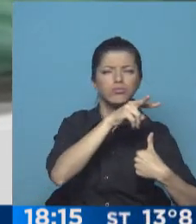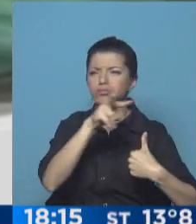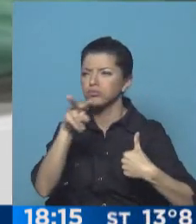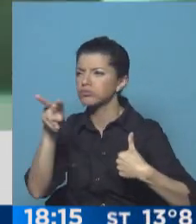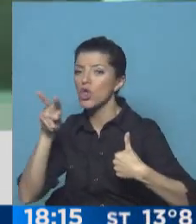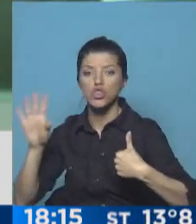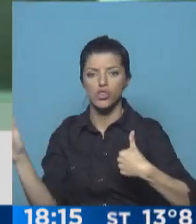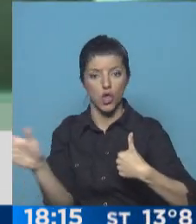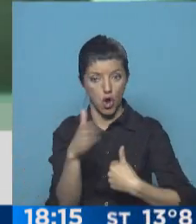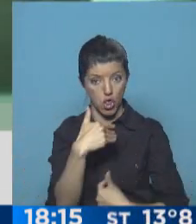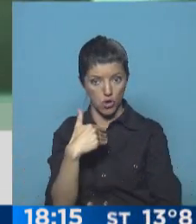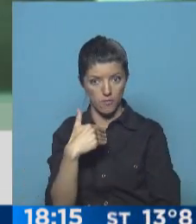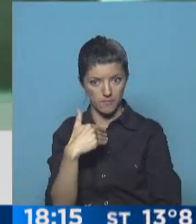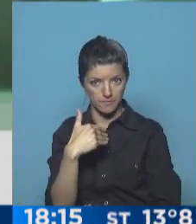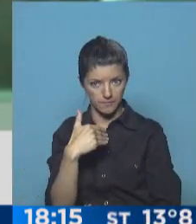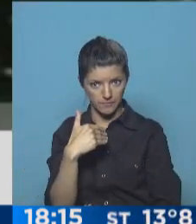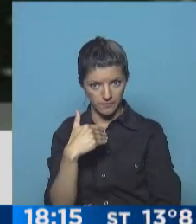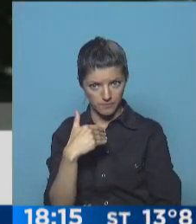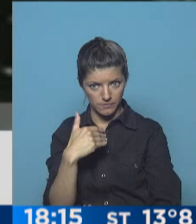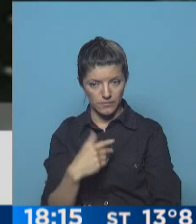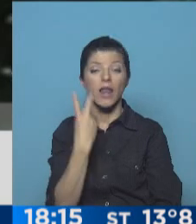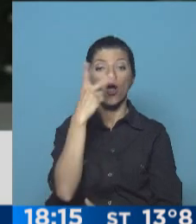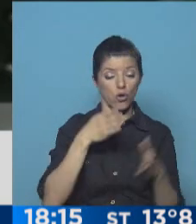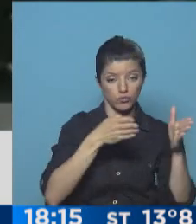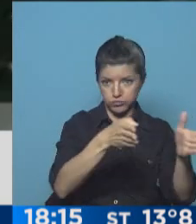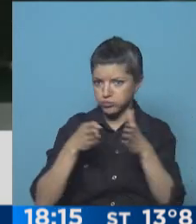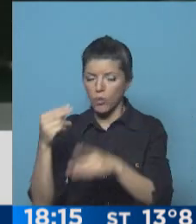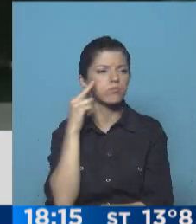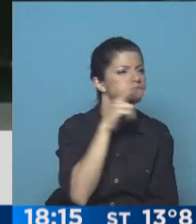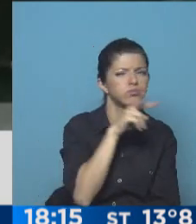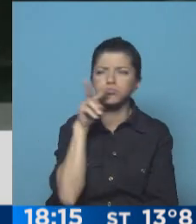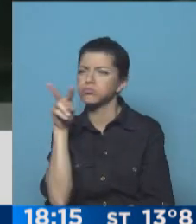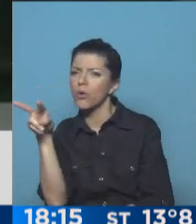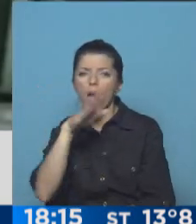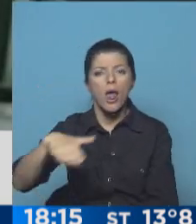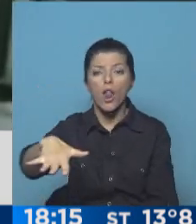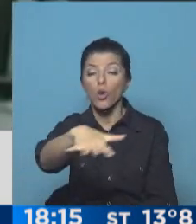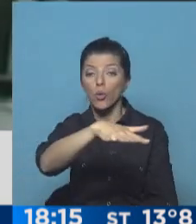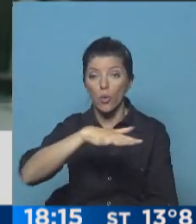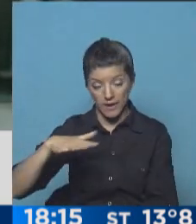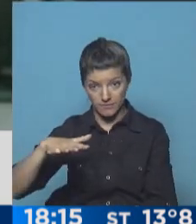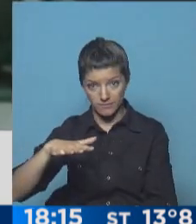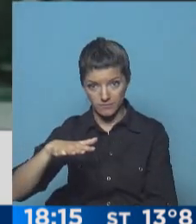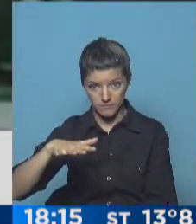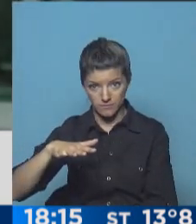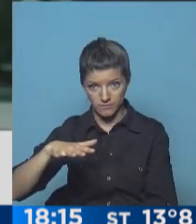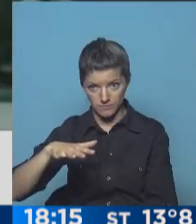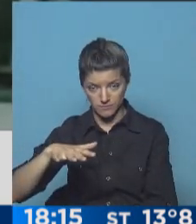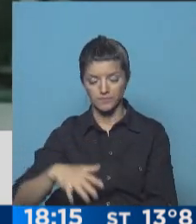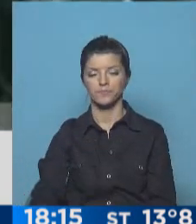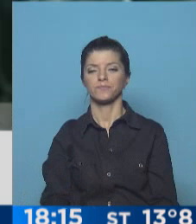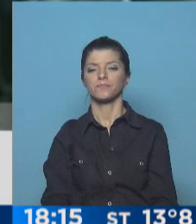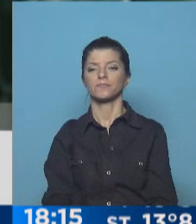el área de movimiento del aeropuerto, las cabeceras de las dos pistas, el área de plataforma y el circuito de calles de